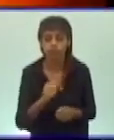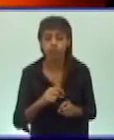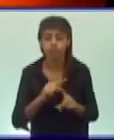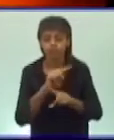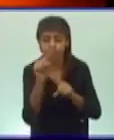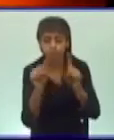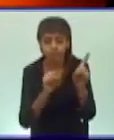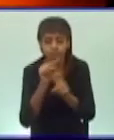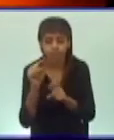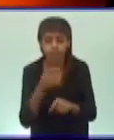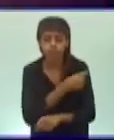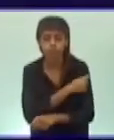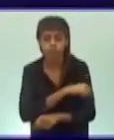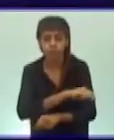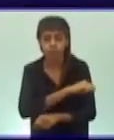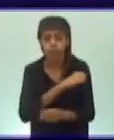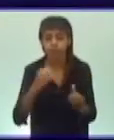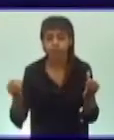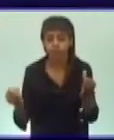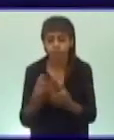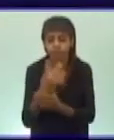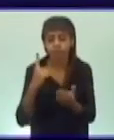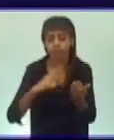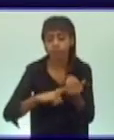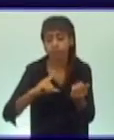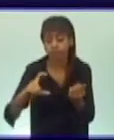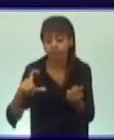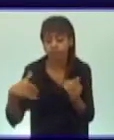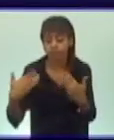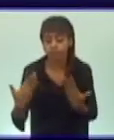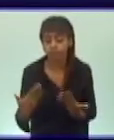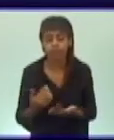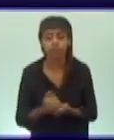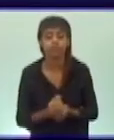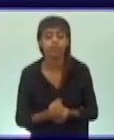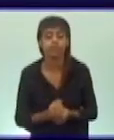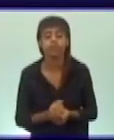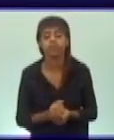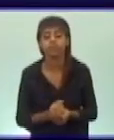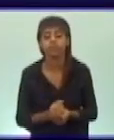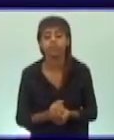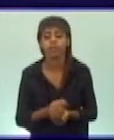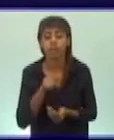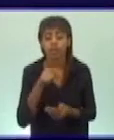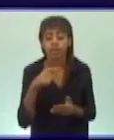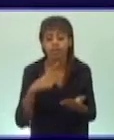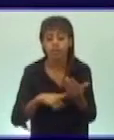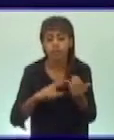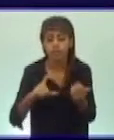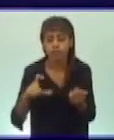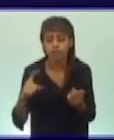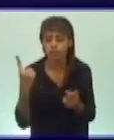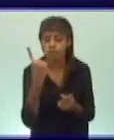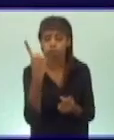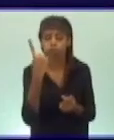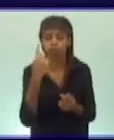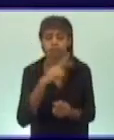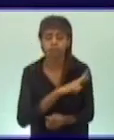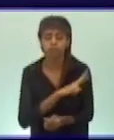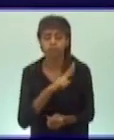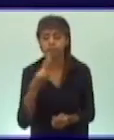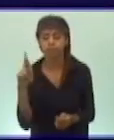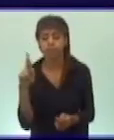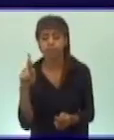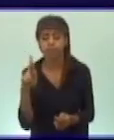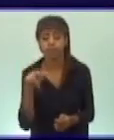masas, se crea el Partido Comunista de Cuba, ese partido único de la revolución,